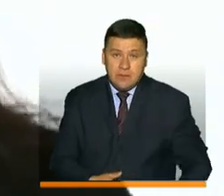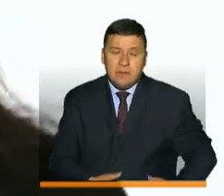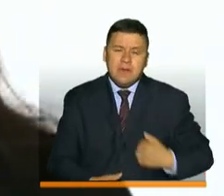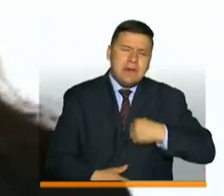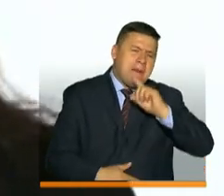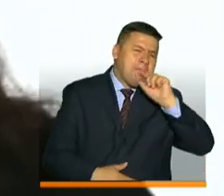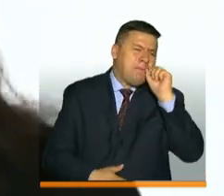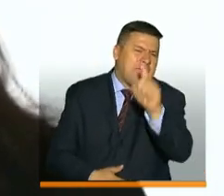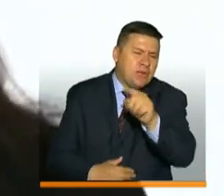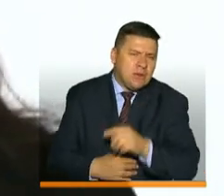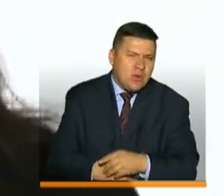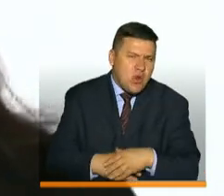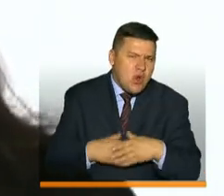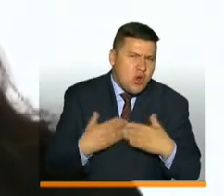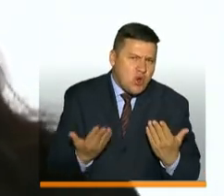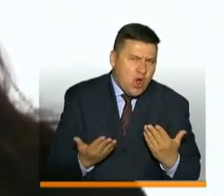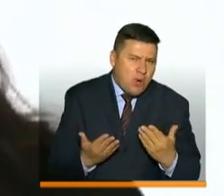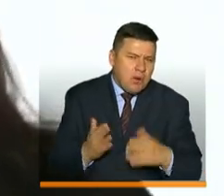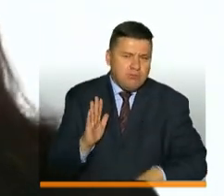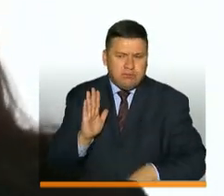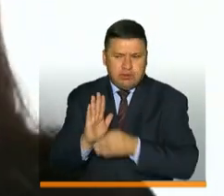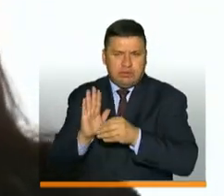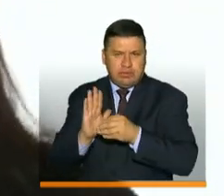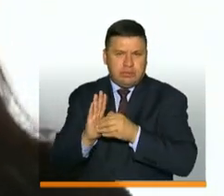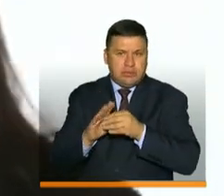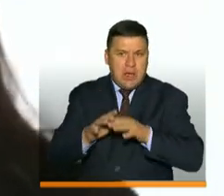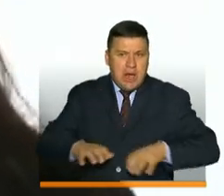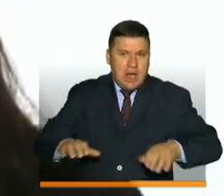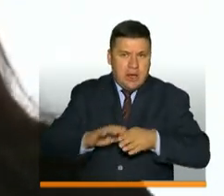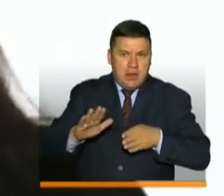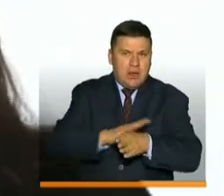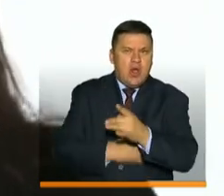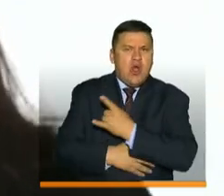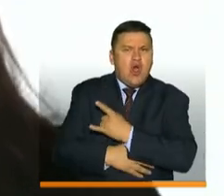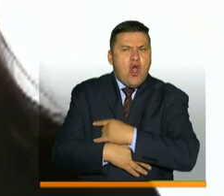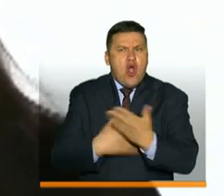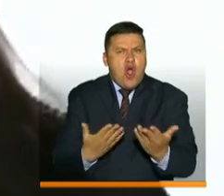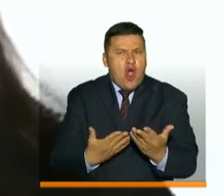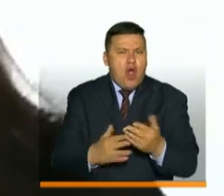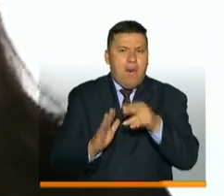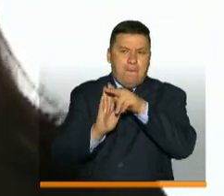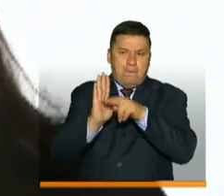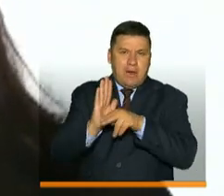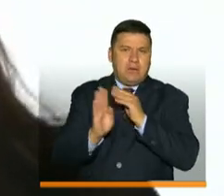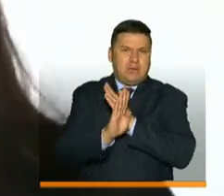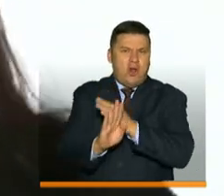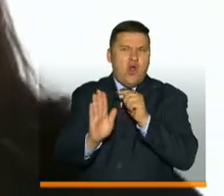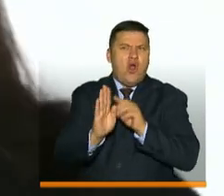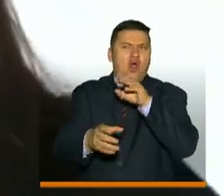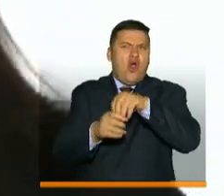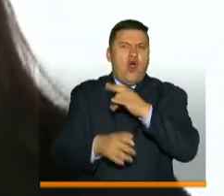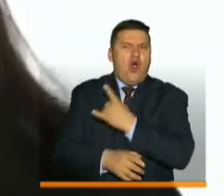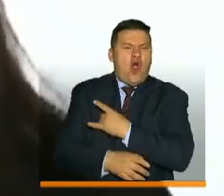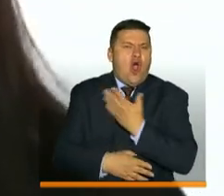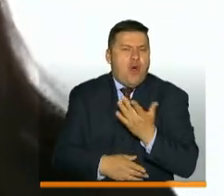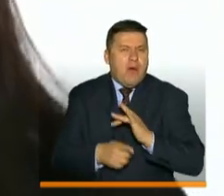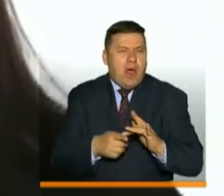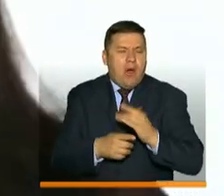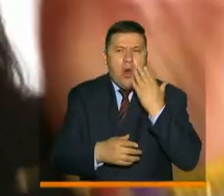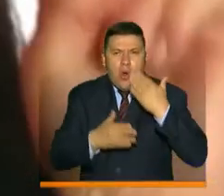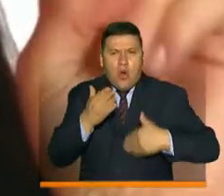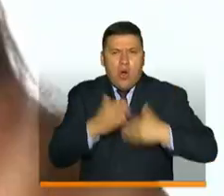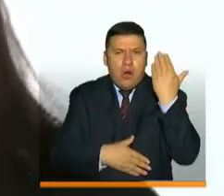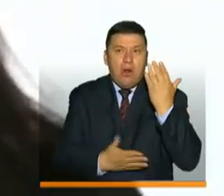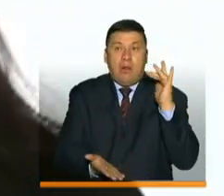Mi pregunta es, ¿cómo se van a implementar el regreso a las actividades en las universidades, los protocolos de bioseguridad y cómo vamos a poder volver